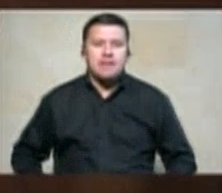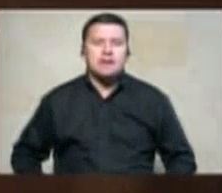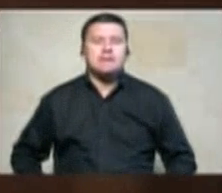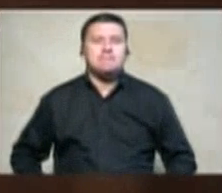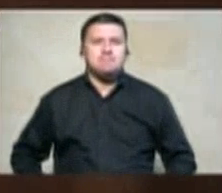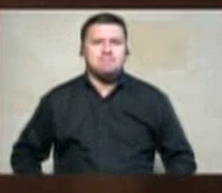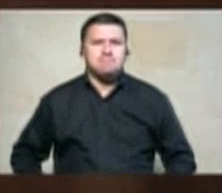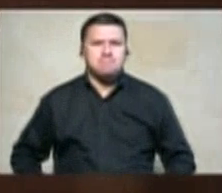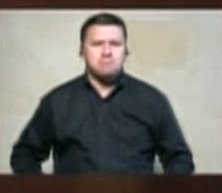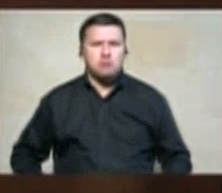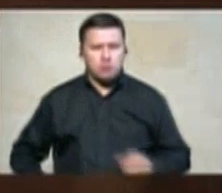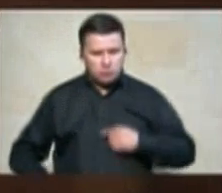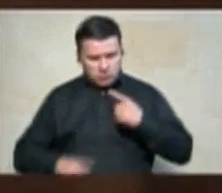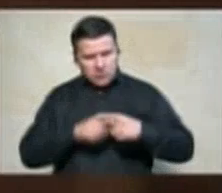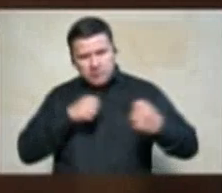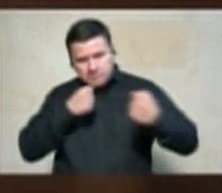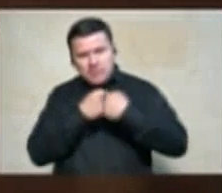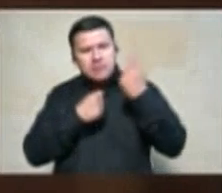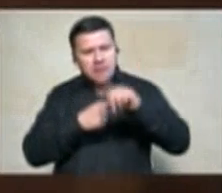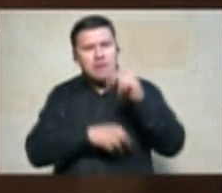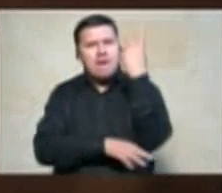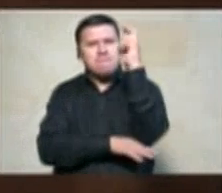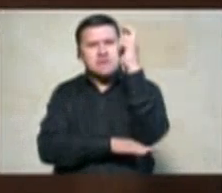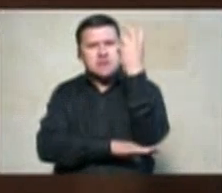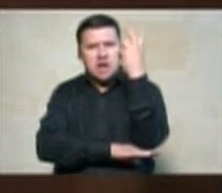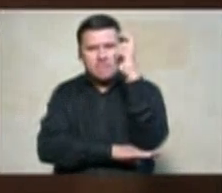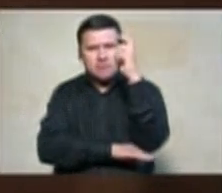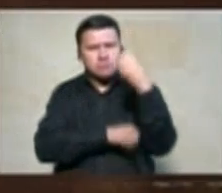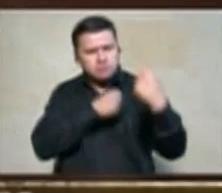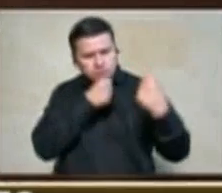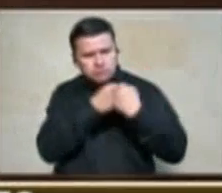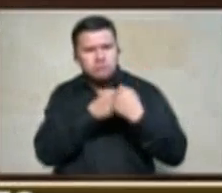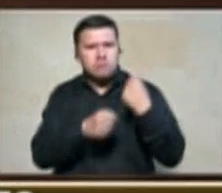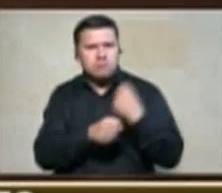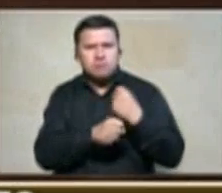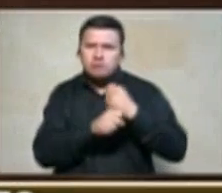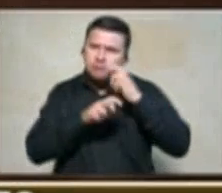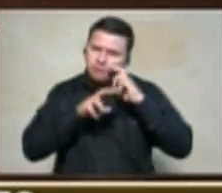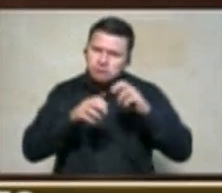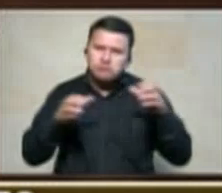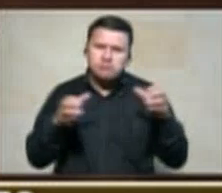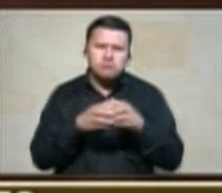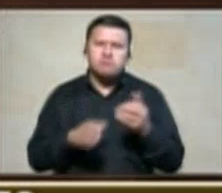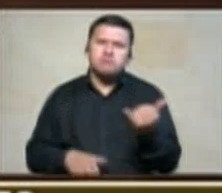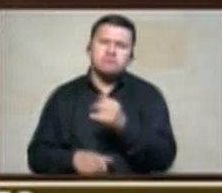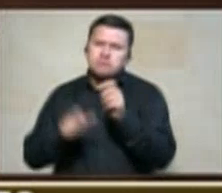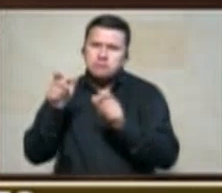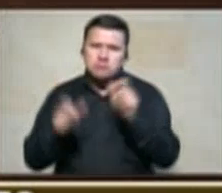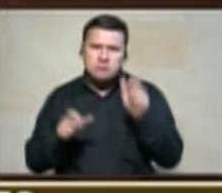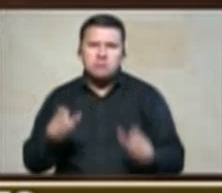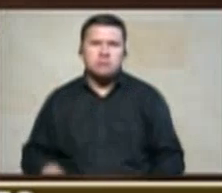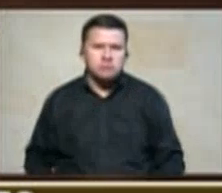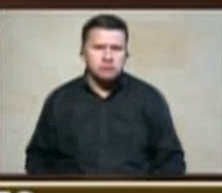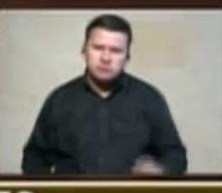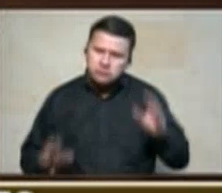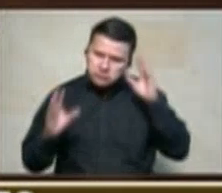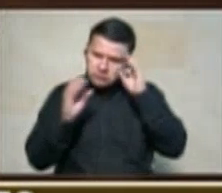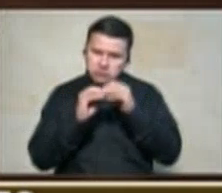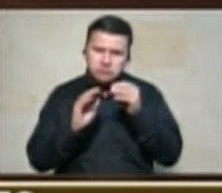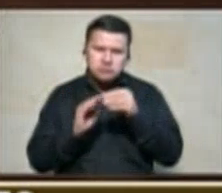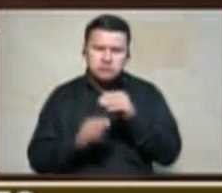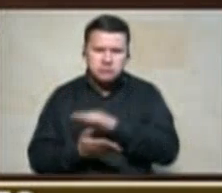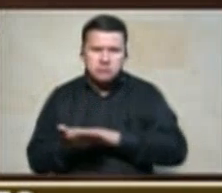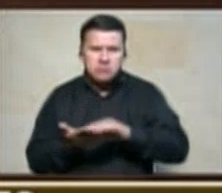También con la Fiscalía trabajamos o se trabaja la investigación de aquellas personas que de acuerdo a las